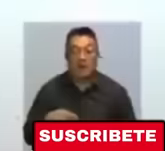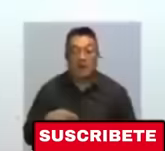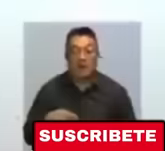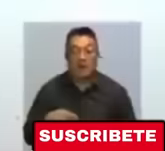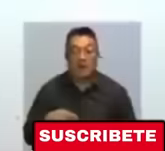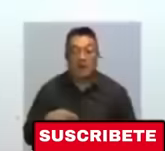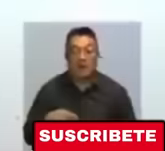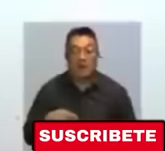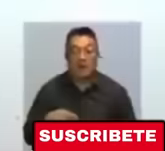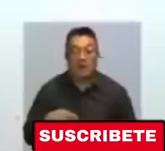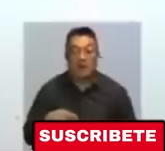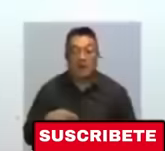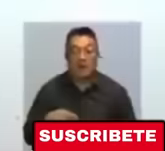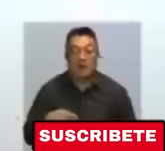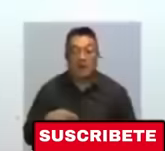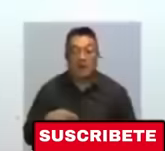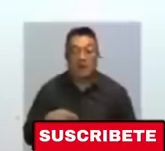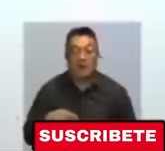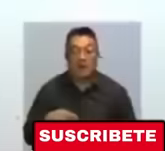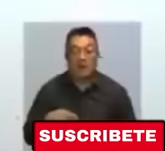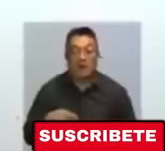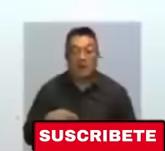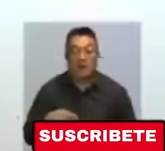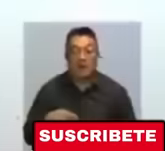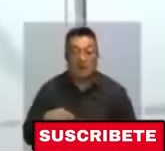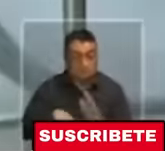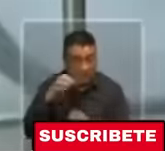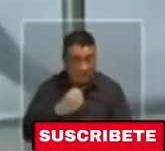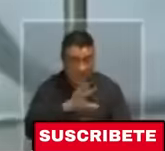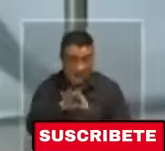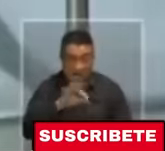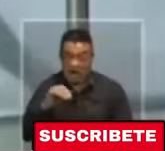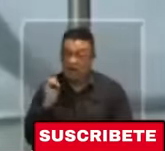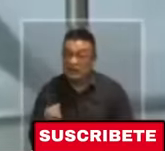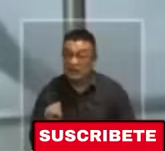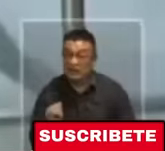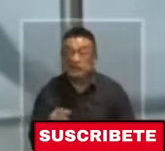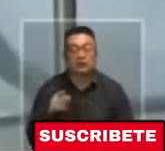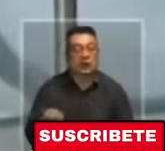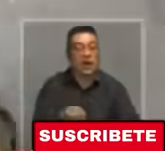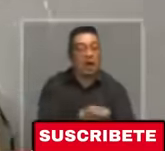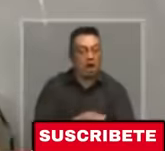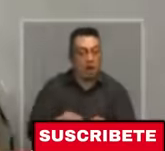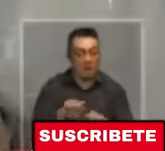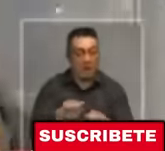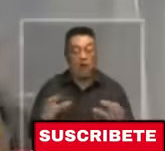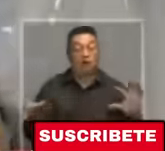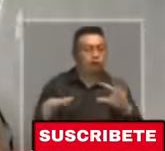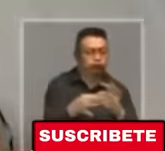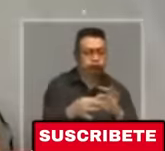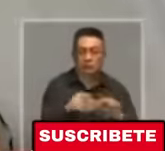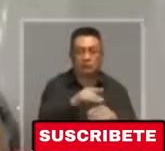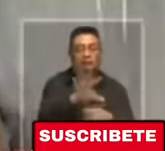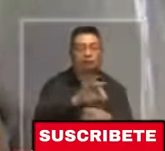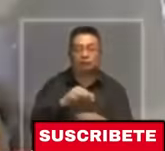todos dan como que es positivo la inversión al final no sé el desempeño de la economía está directamente relacionado con la creación